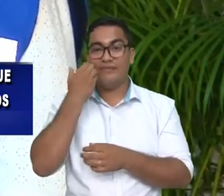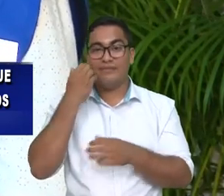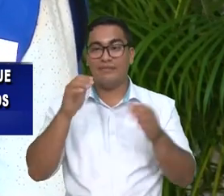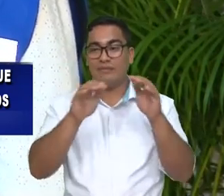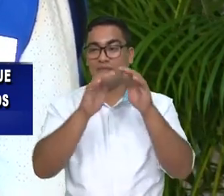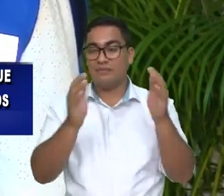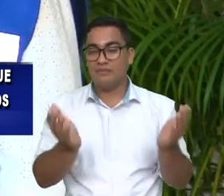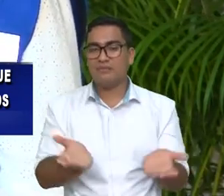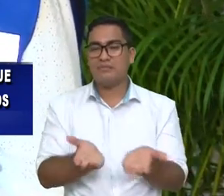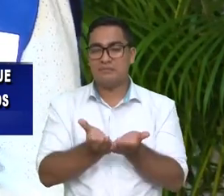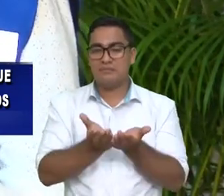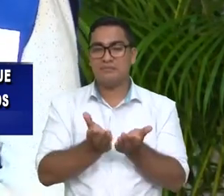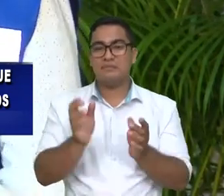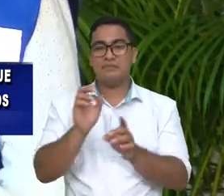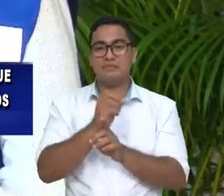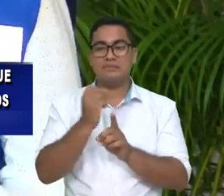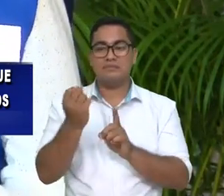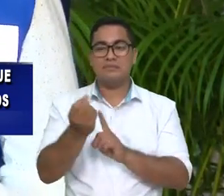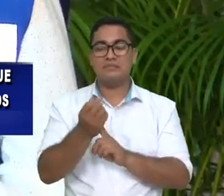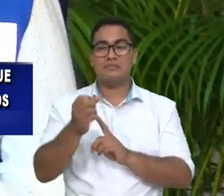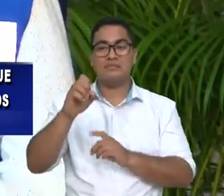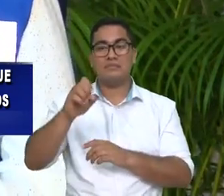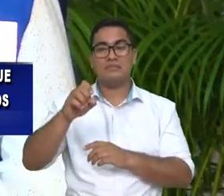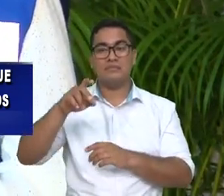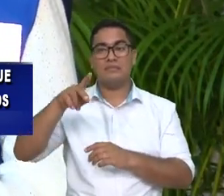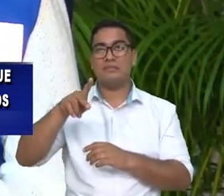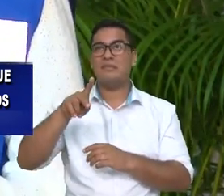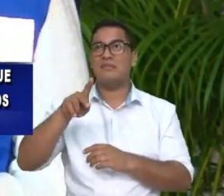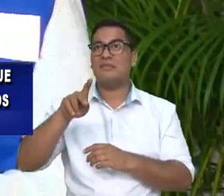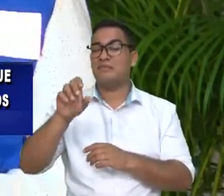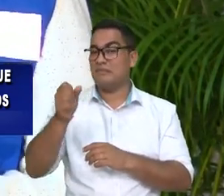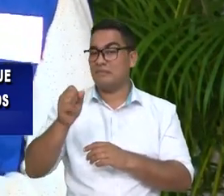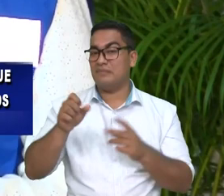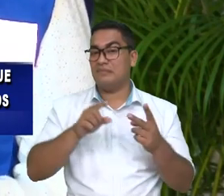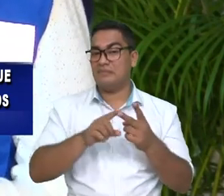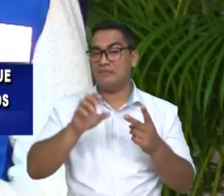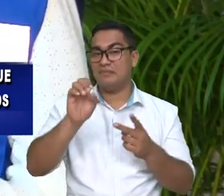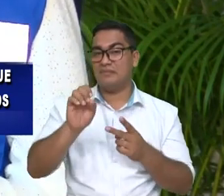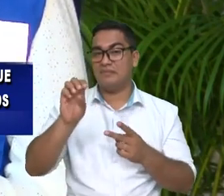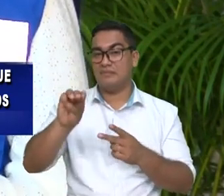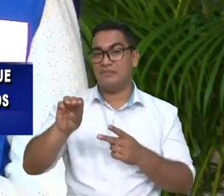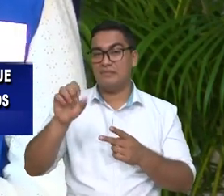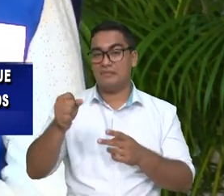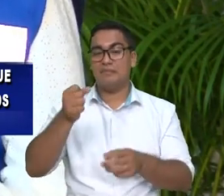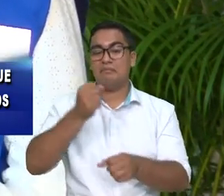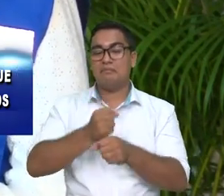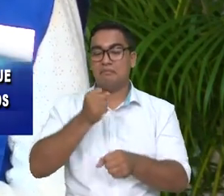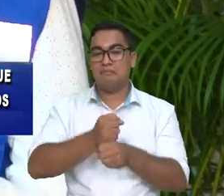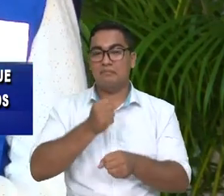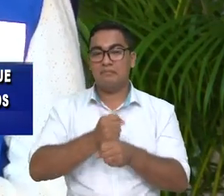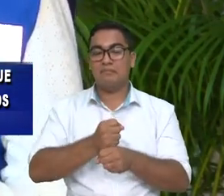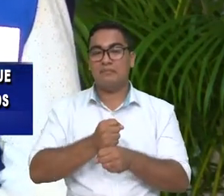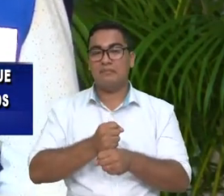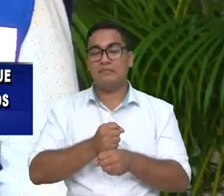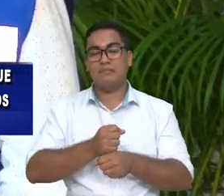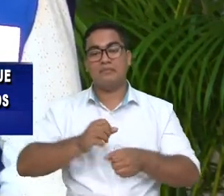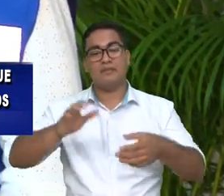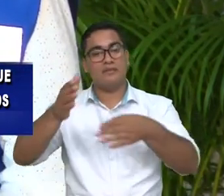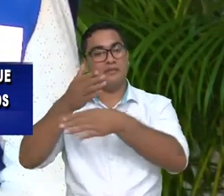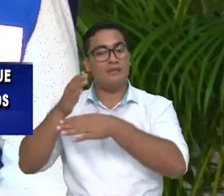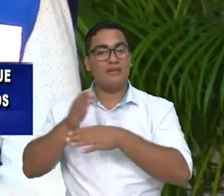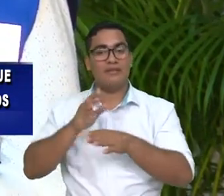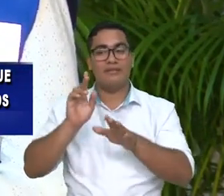Organización Panamericana de la Salud, Organización Mundial de la Salud, hemos estado trabajando con todos nuestros